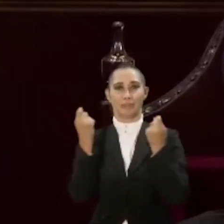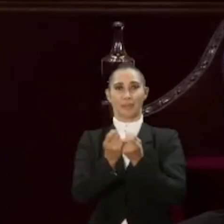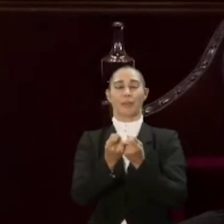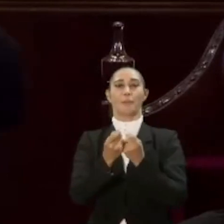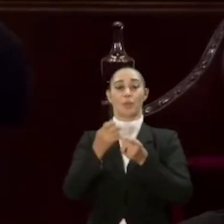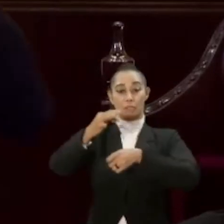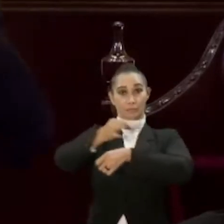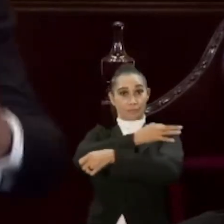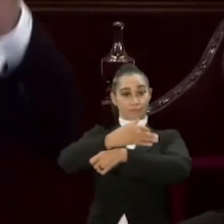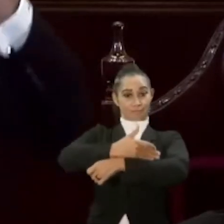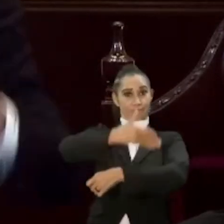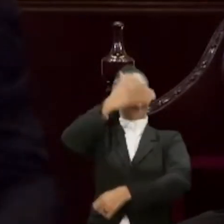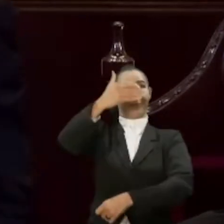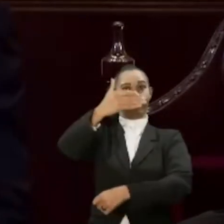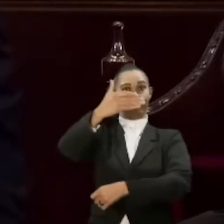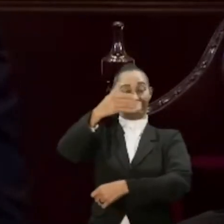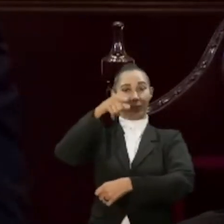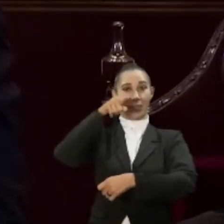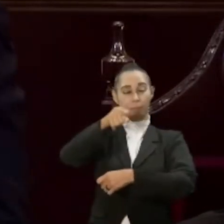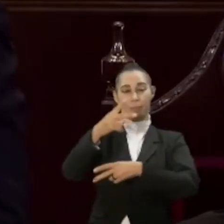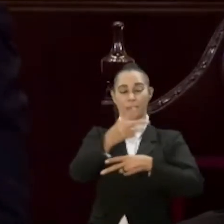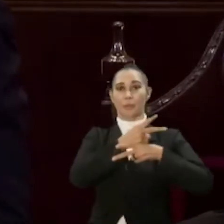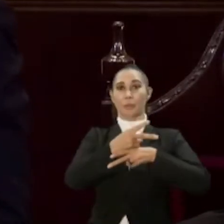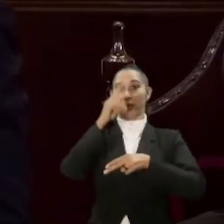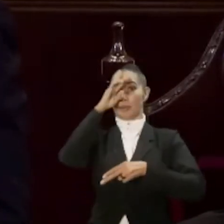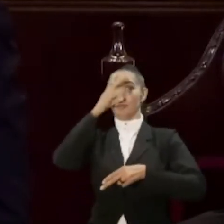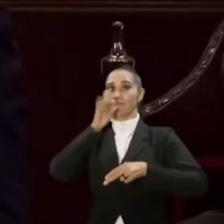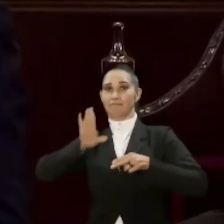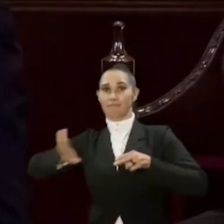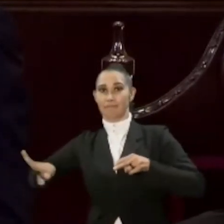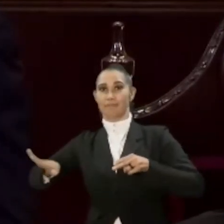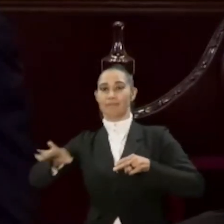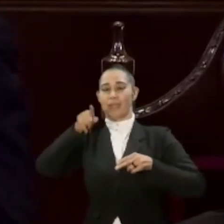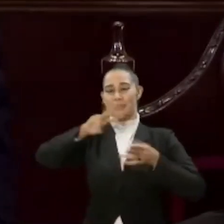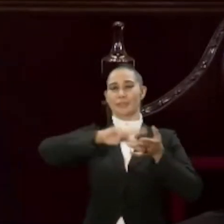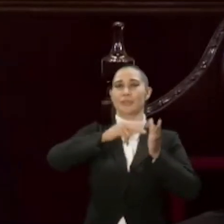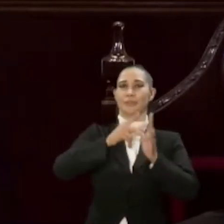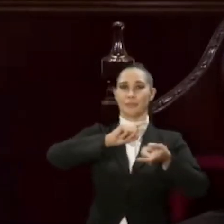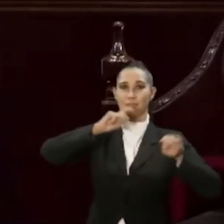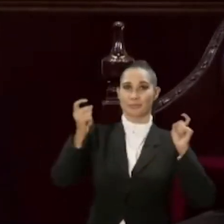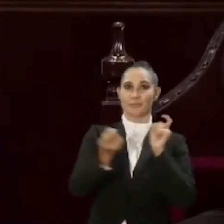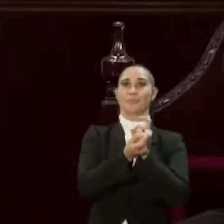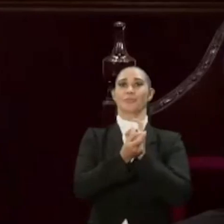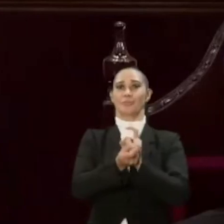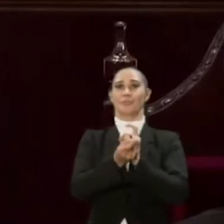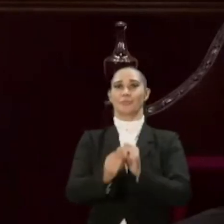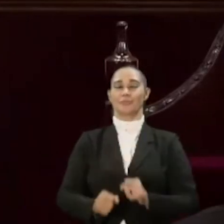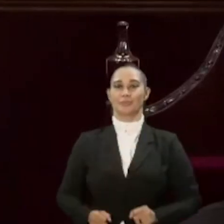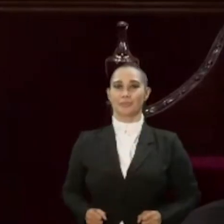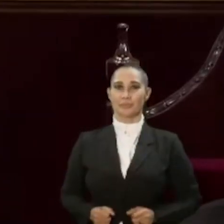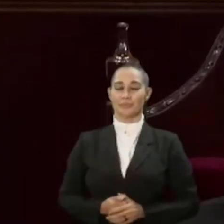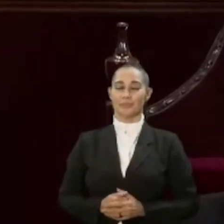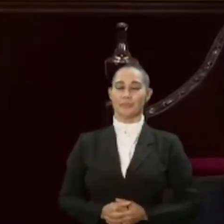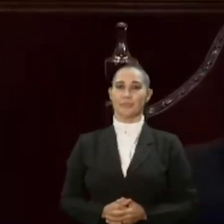verja fronteriza que levantamos para proteger la República Dominicana. Esto es cambio.